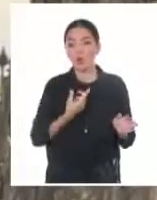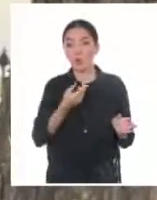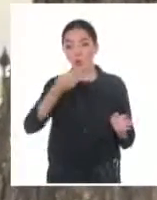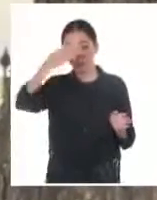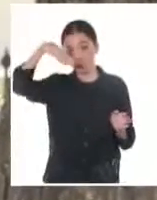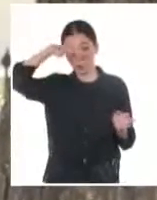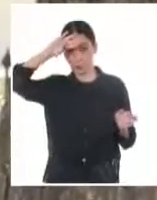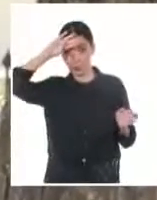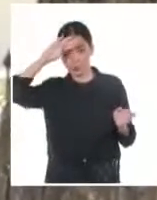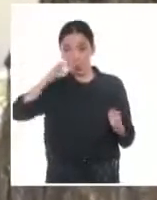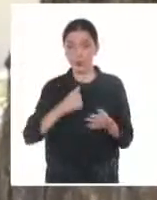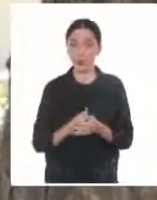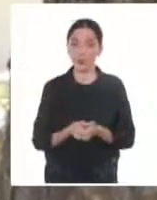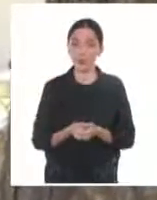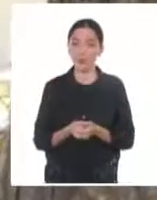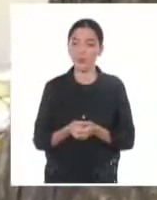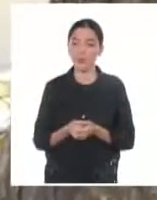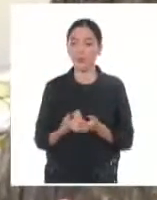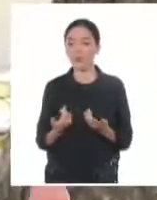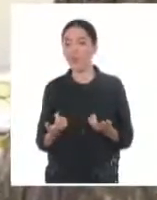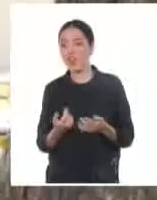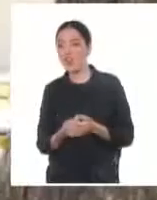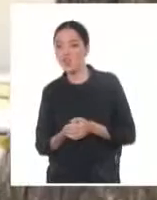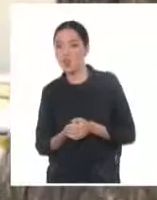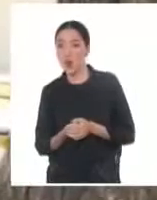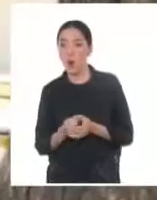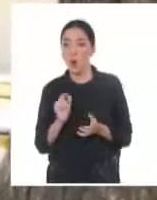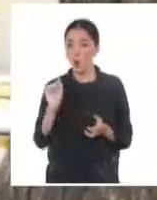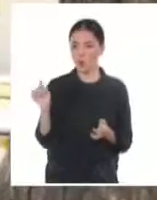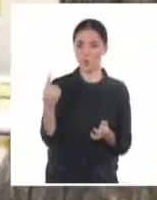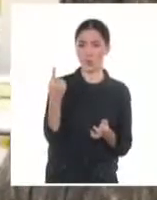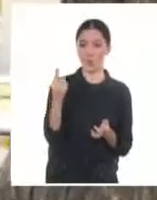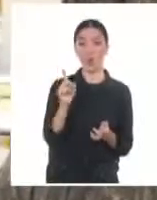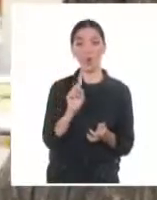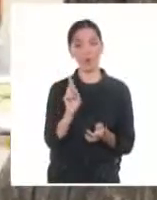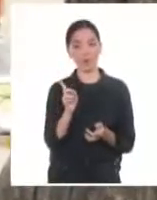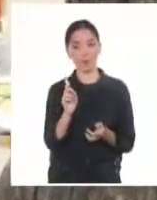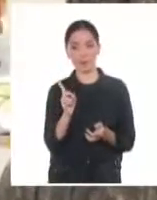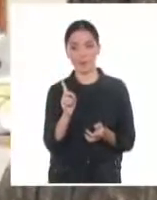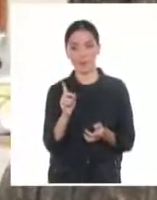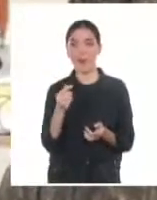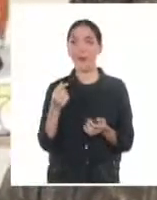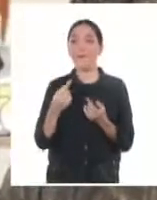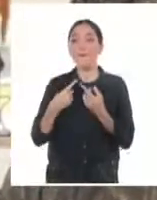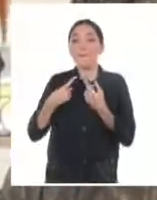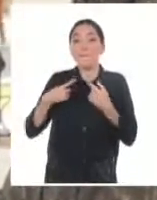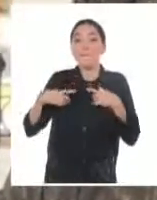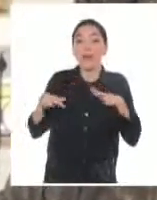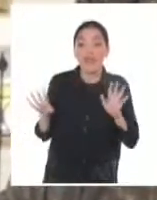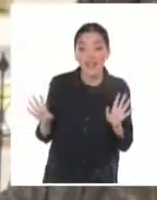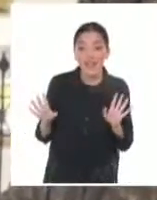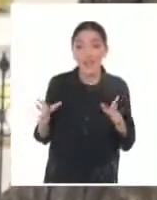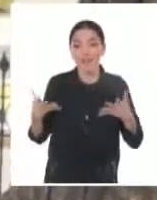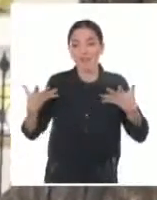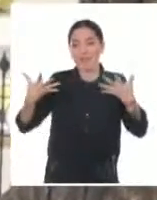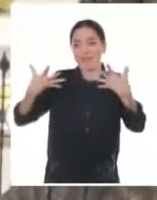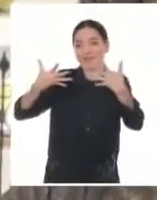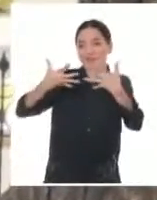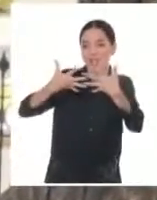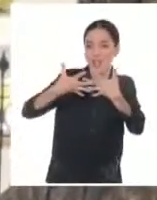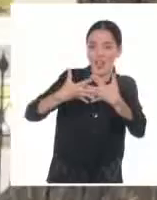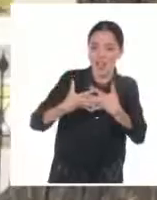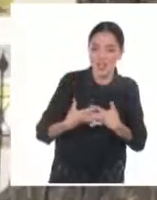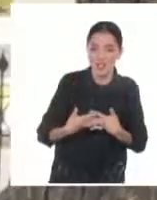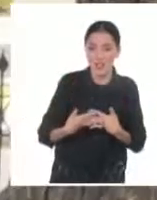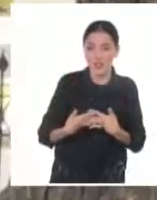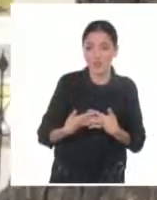única parte, pero es un elemento orgánico. Y ese discurso tenemos